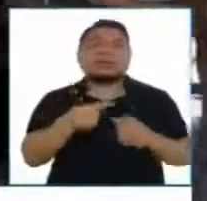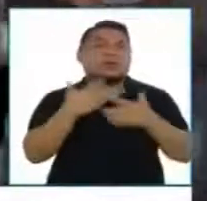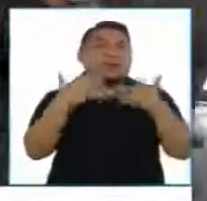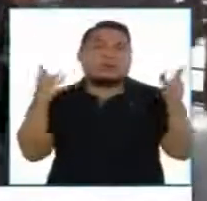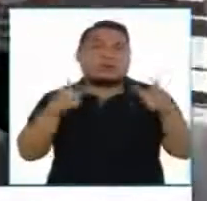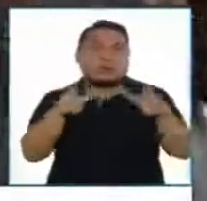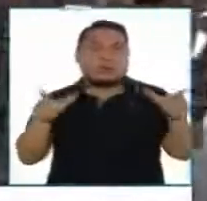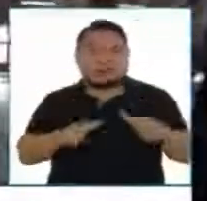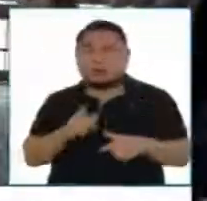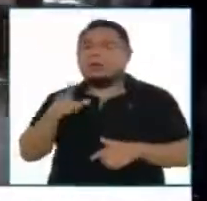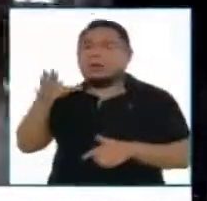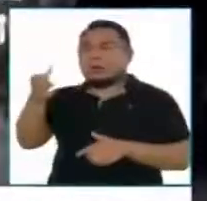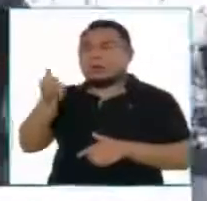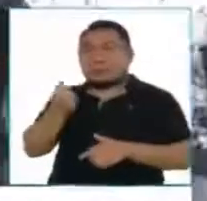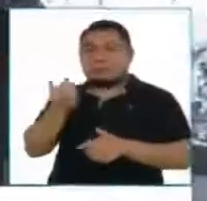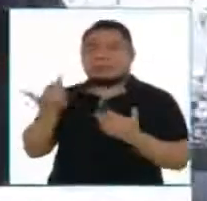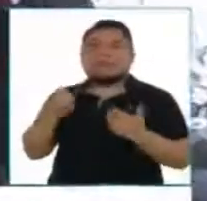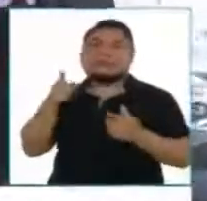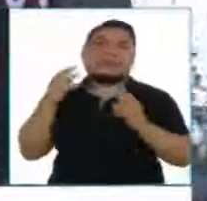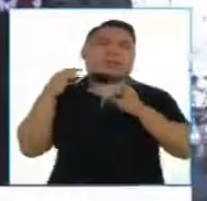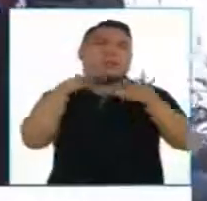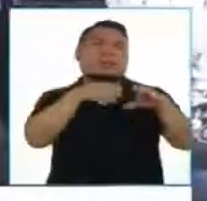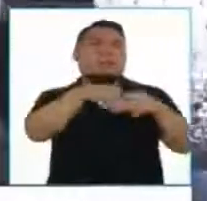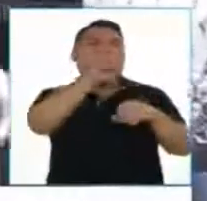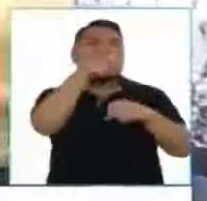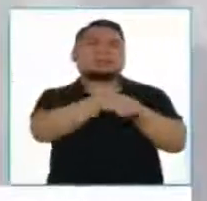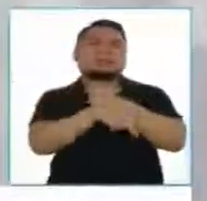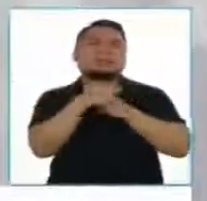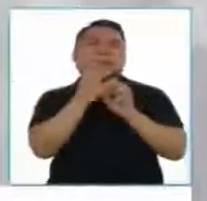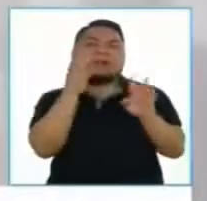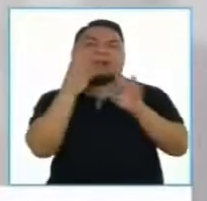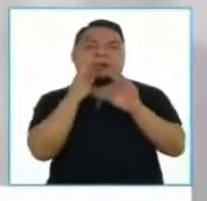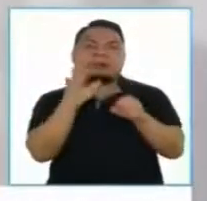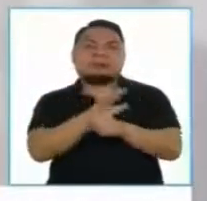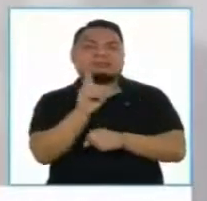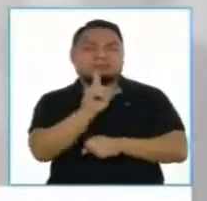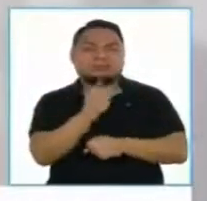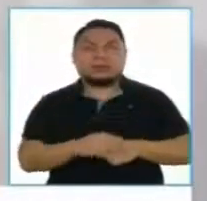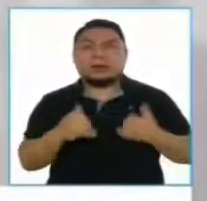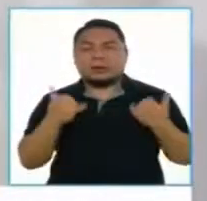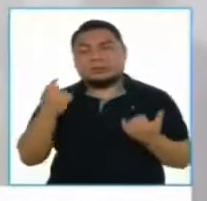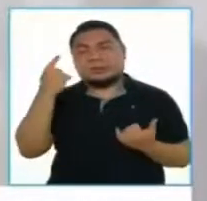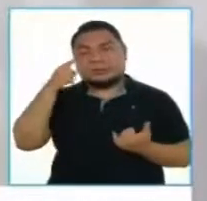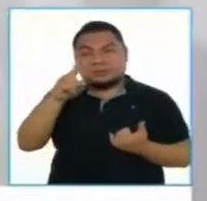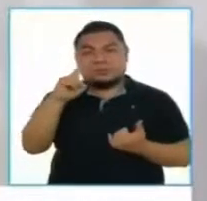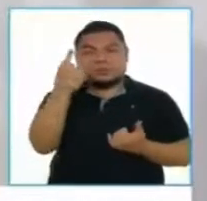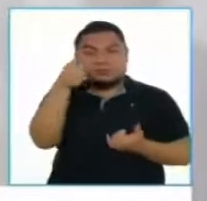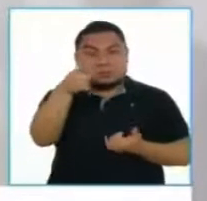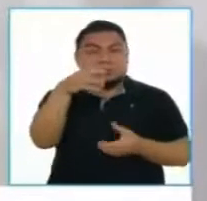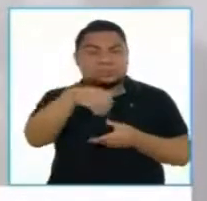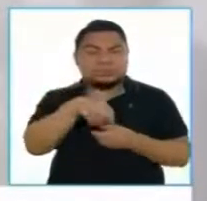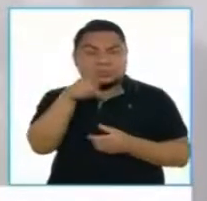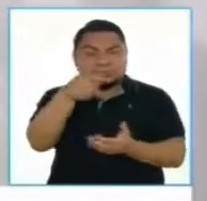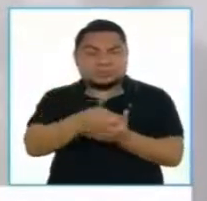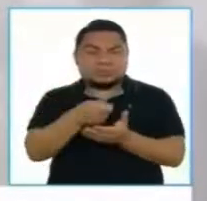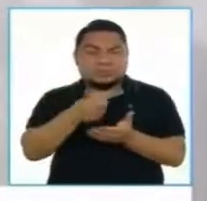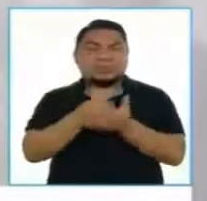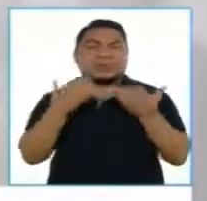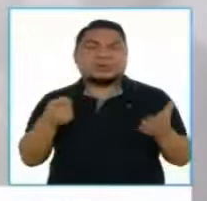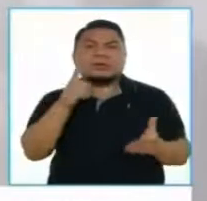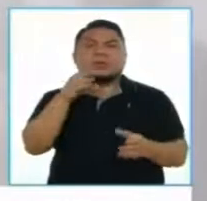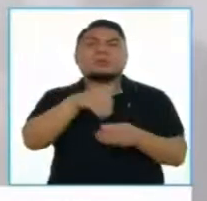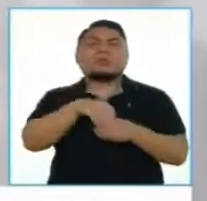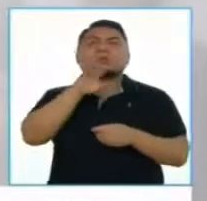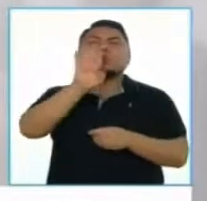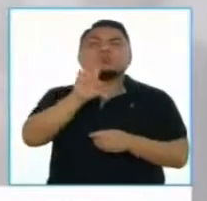cualquier cajero o agente y evitar las aglomeraciones. Si está considerado en la fase 1, el bono se depositará en